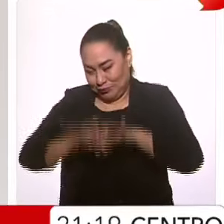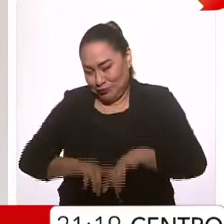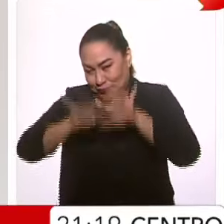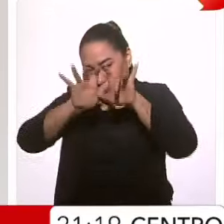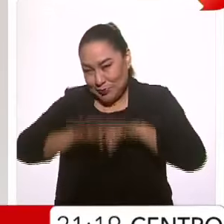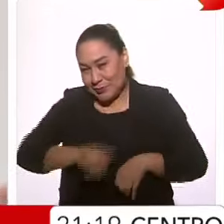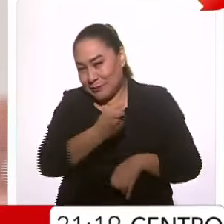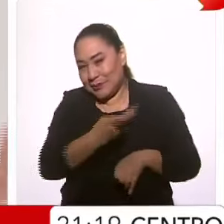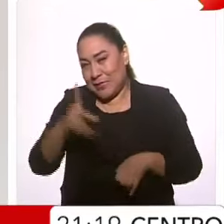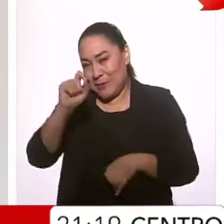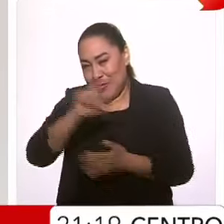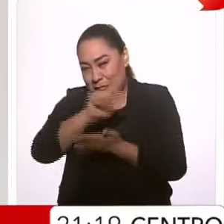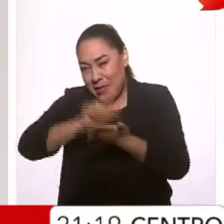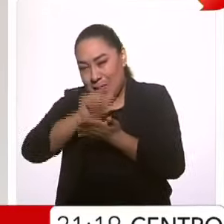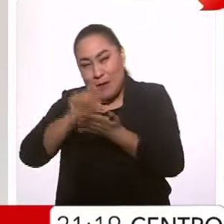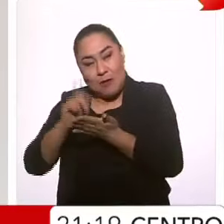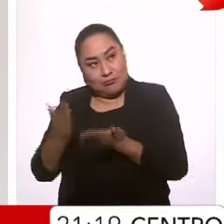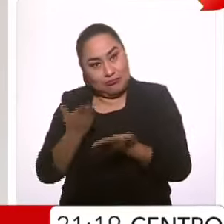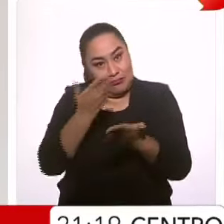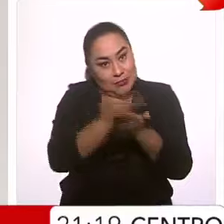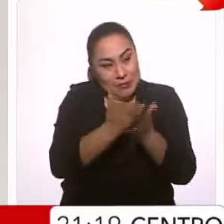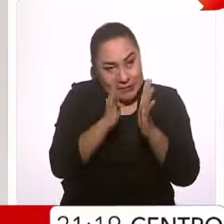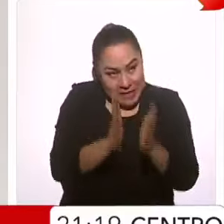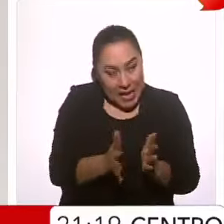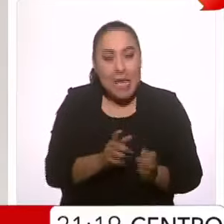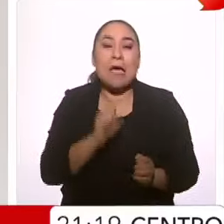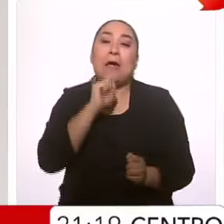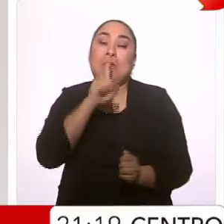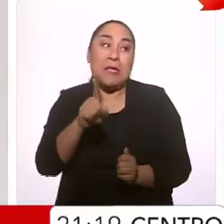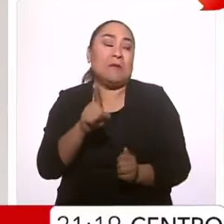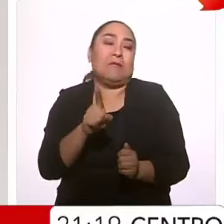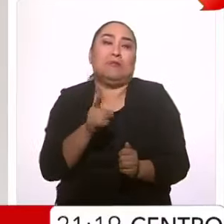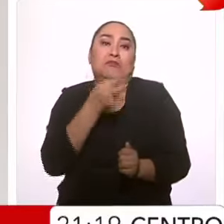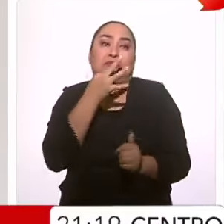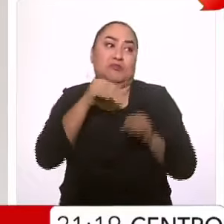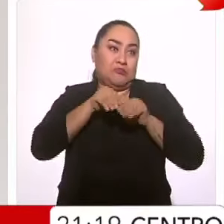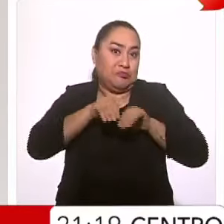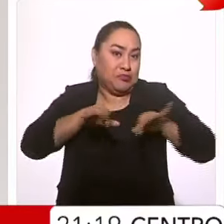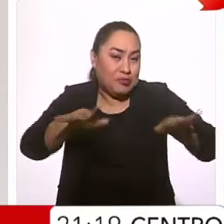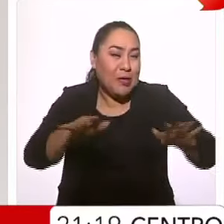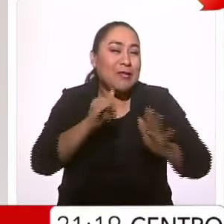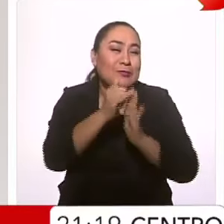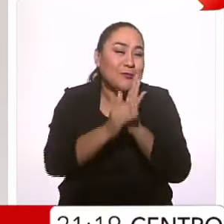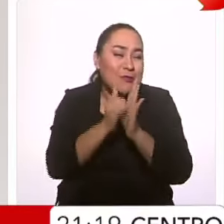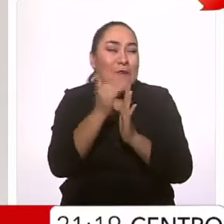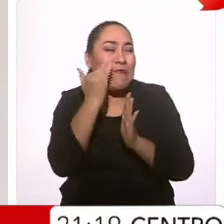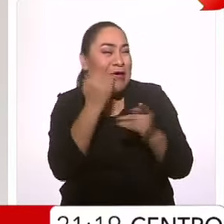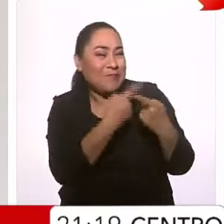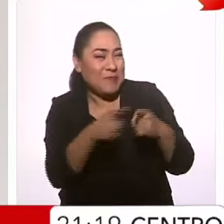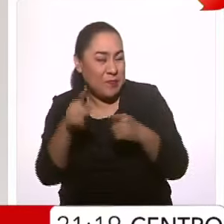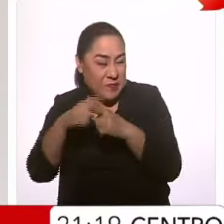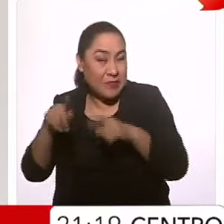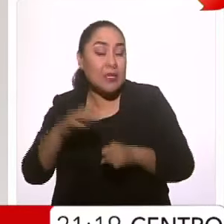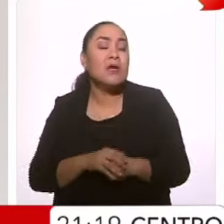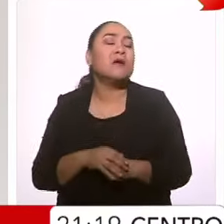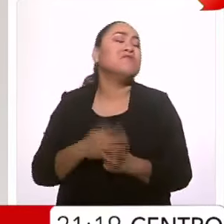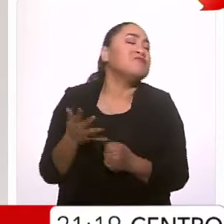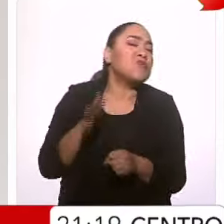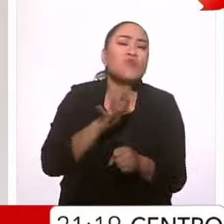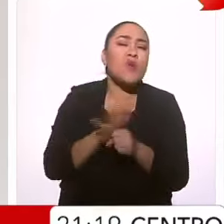reforma y que fue parte del debate político, inclusive en redes sociodigitales, es que se trata de un elemento